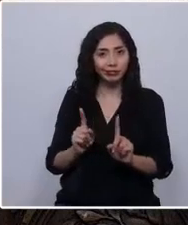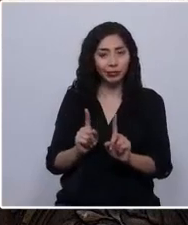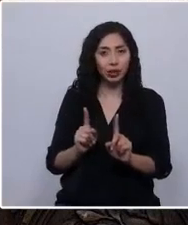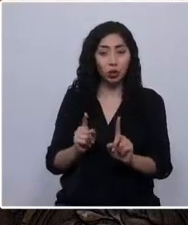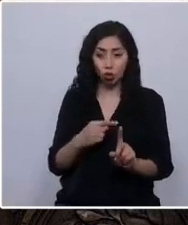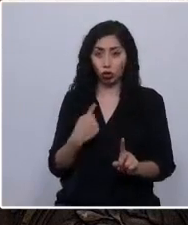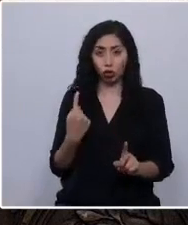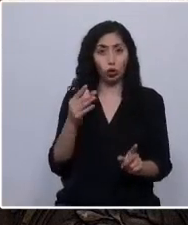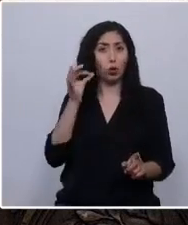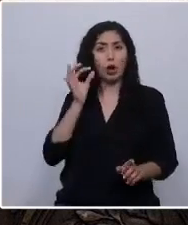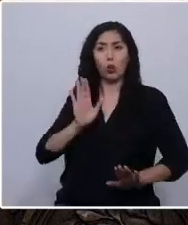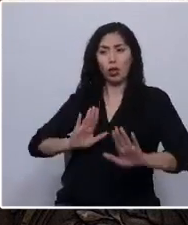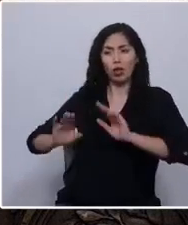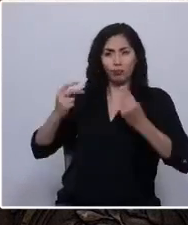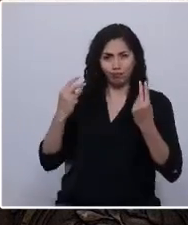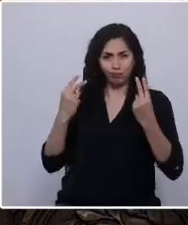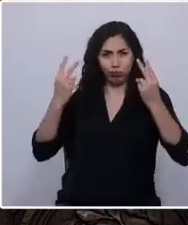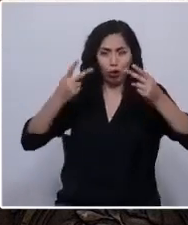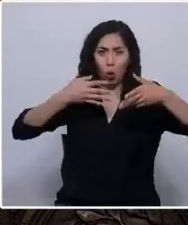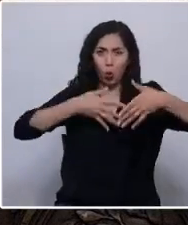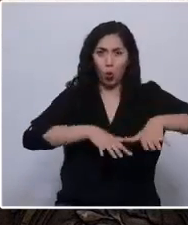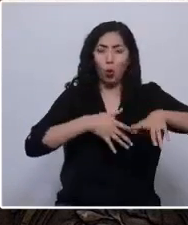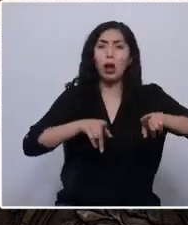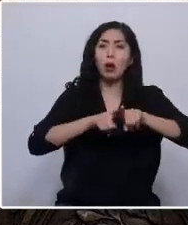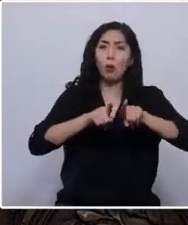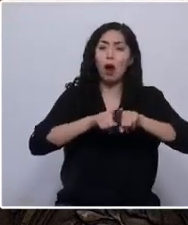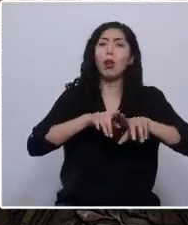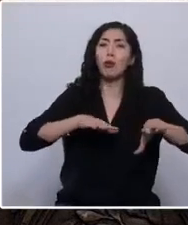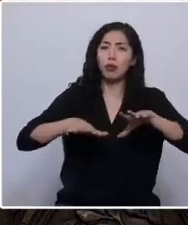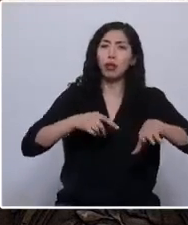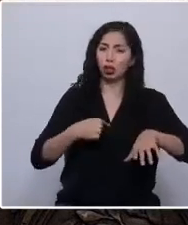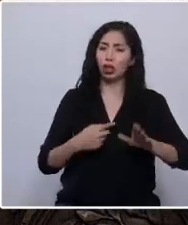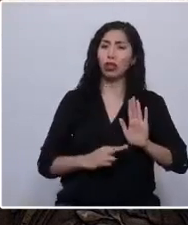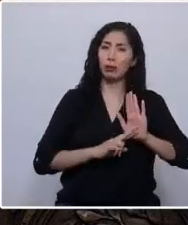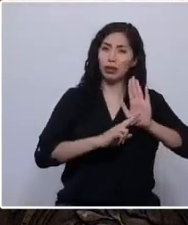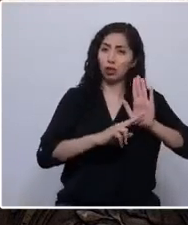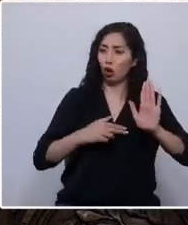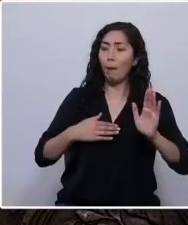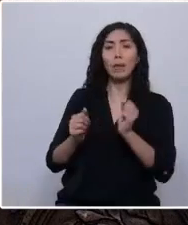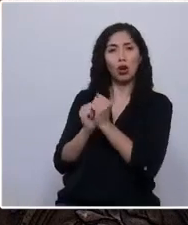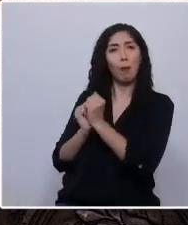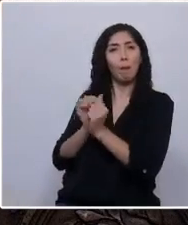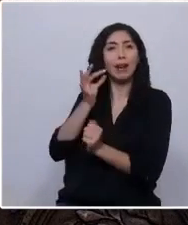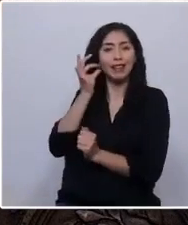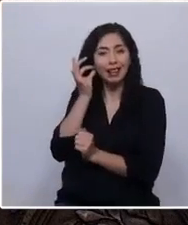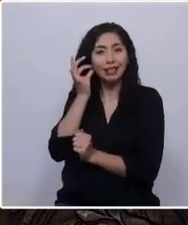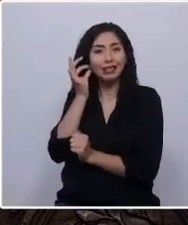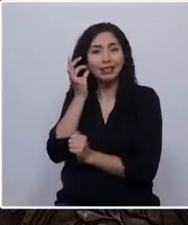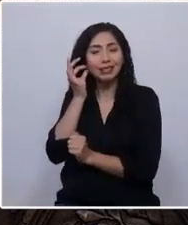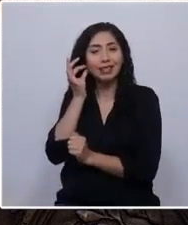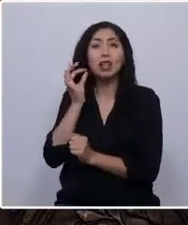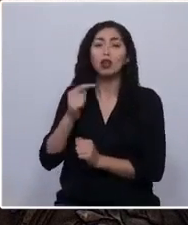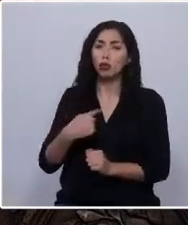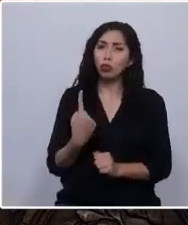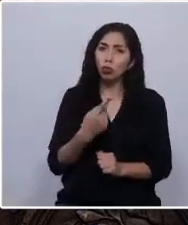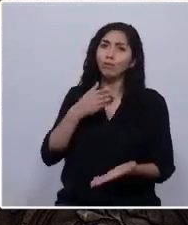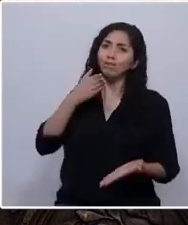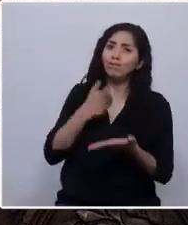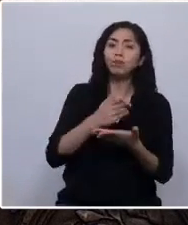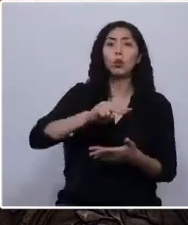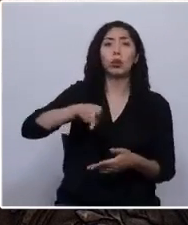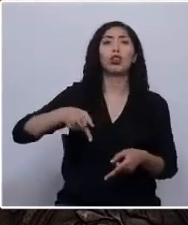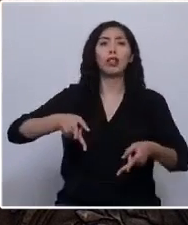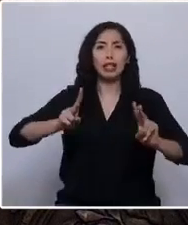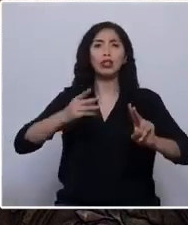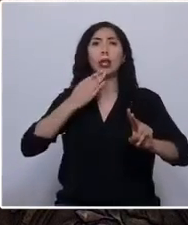cuidadoras fue como denominaron al movimiento que represento, junto a mis compañeras, donde comenzamos a exigir nuestros derechos y el de nuestros